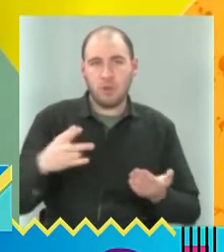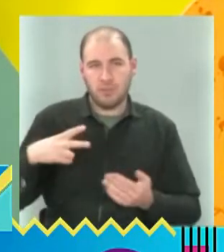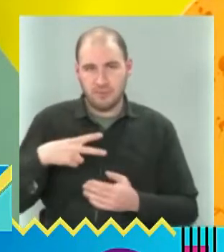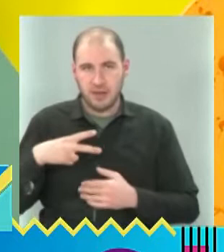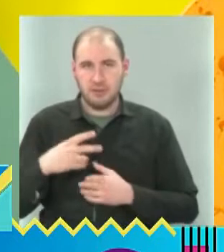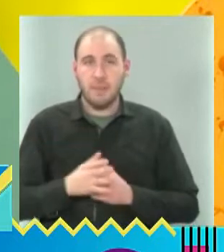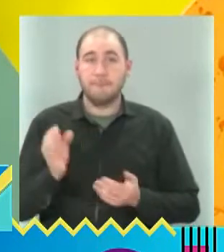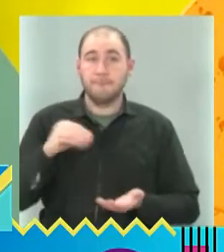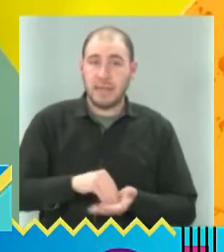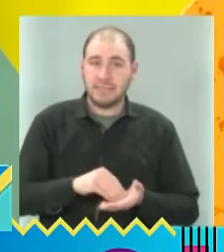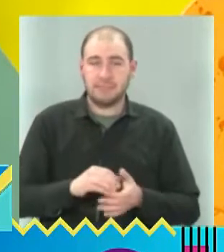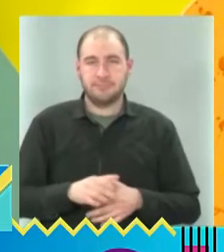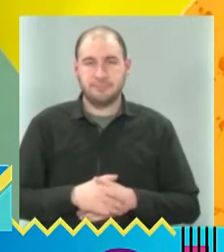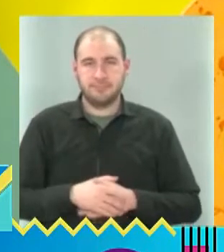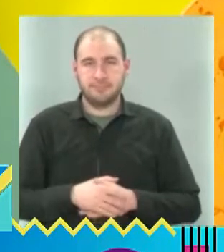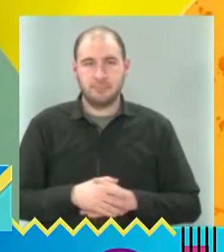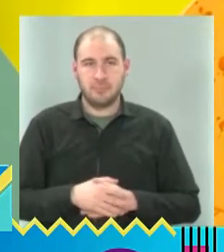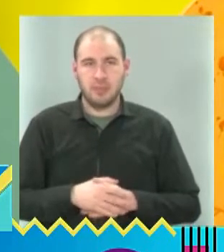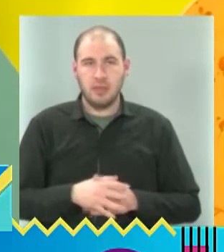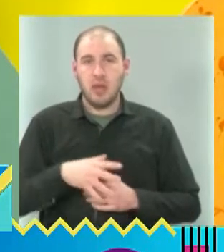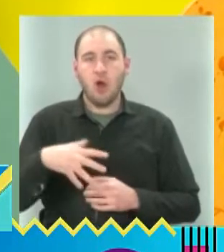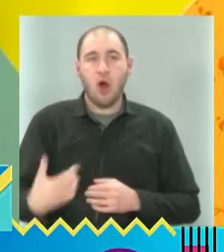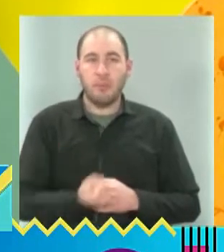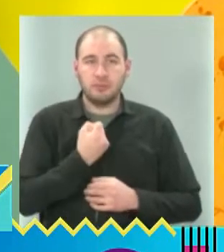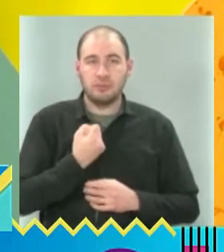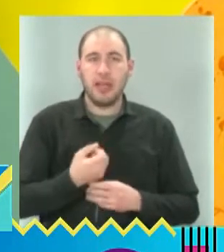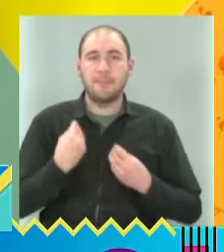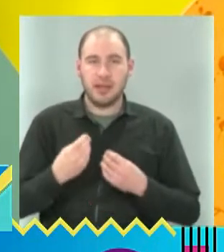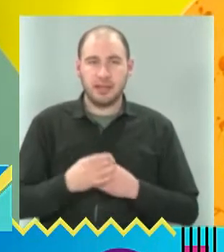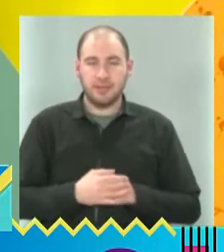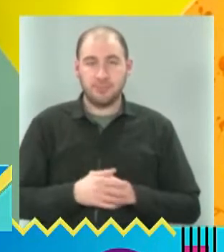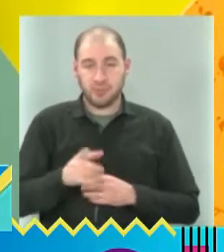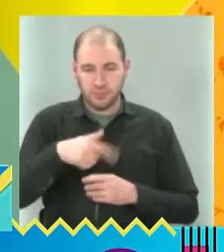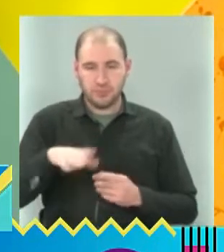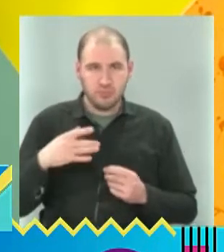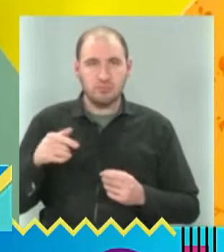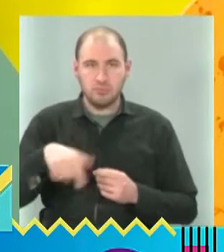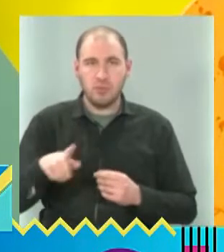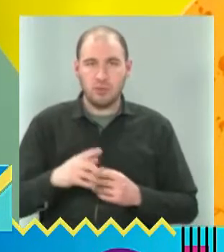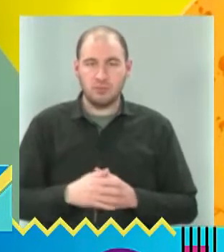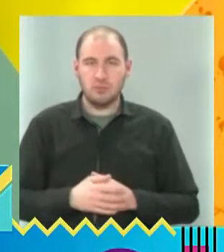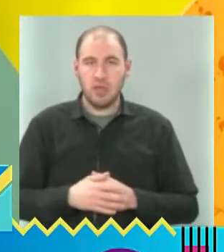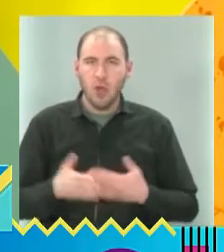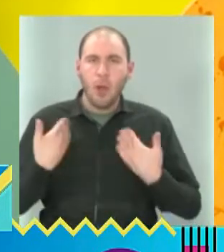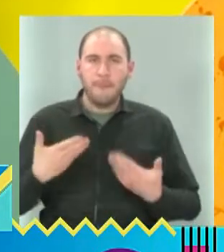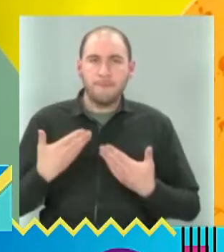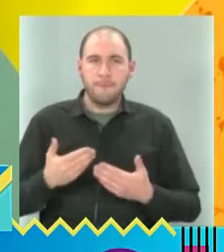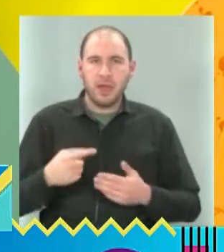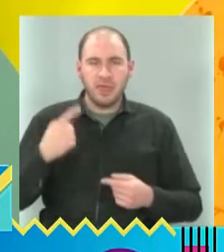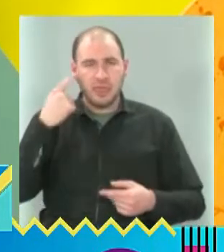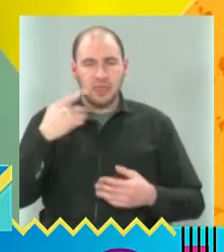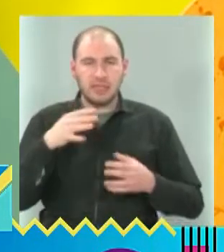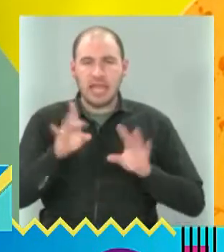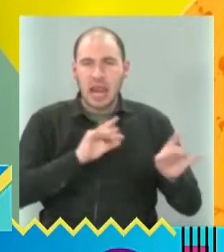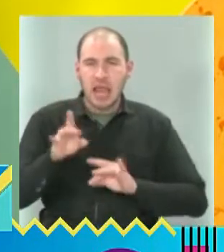público-privado, sino también en las oportunidades para que ellos propiamente tengan la posibilidad de discernir su